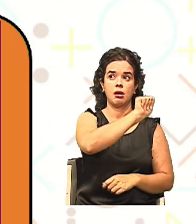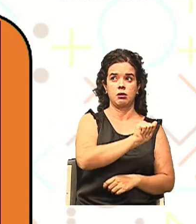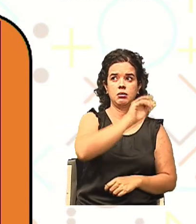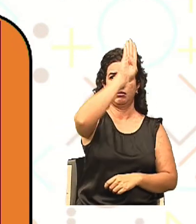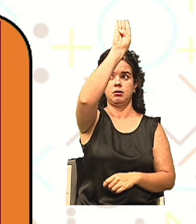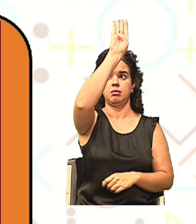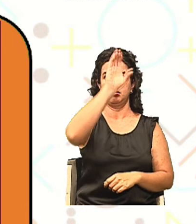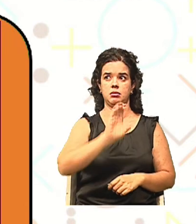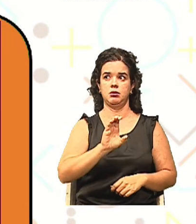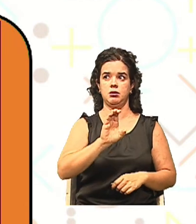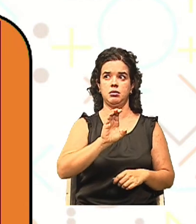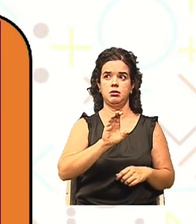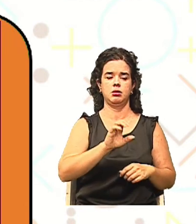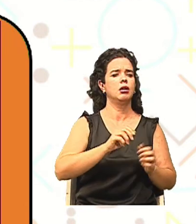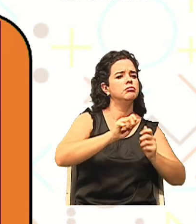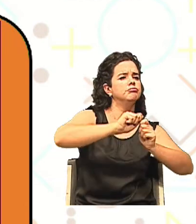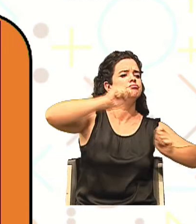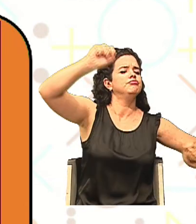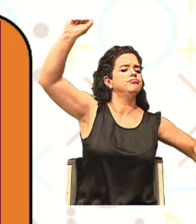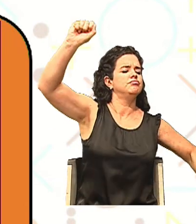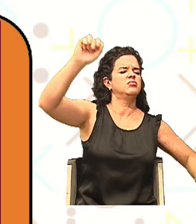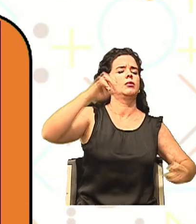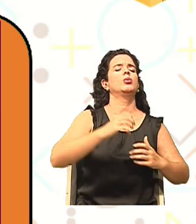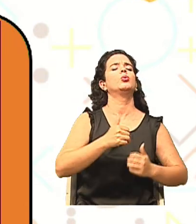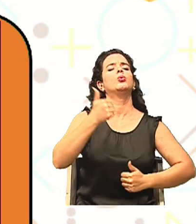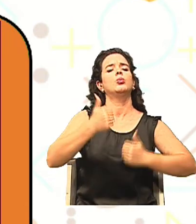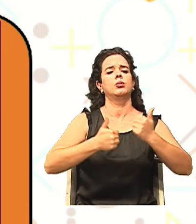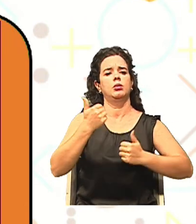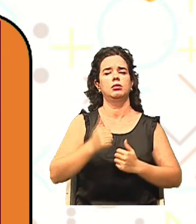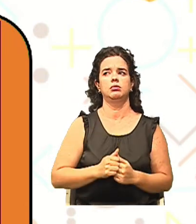lado de mayor tamaño?